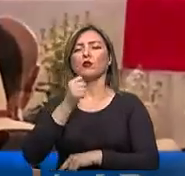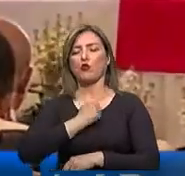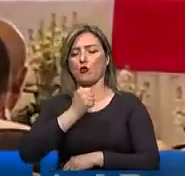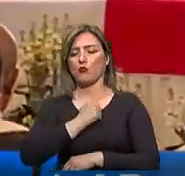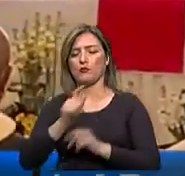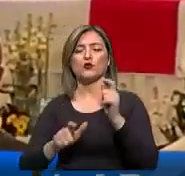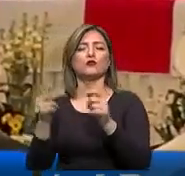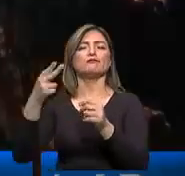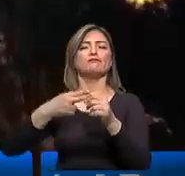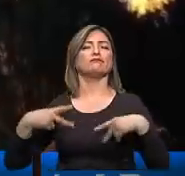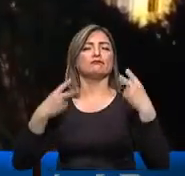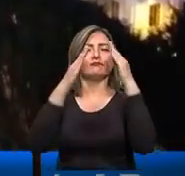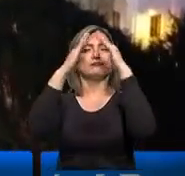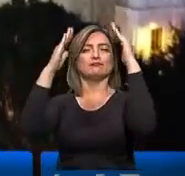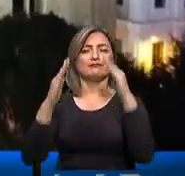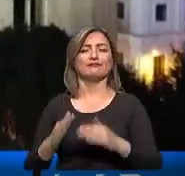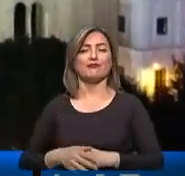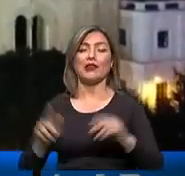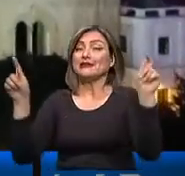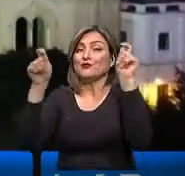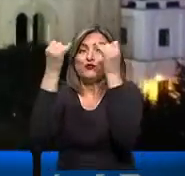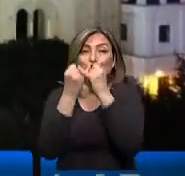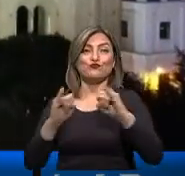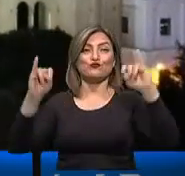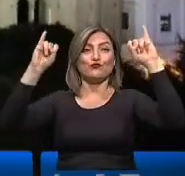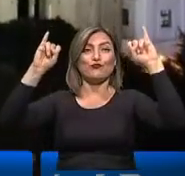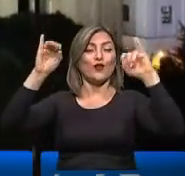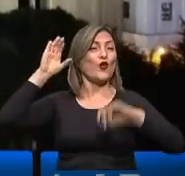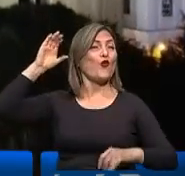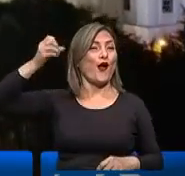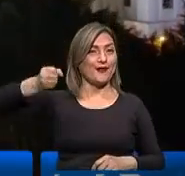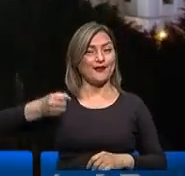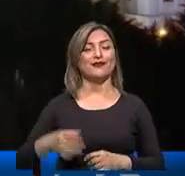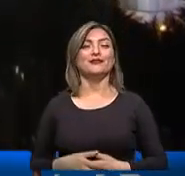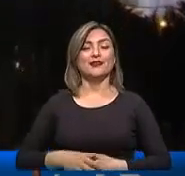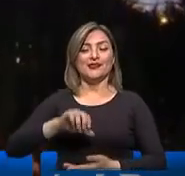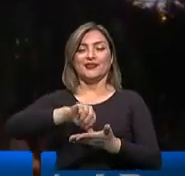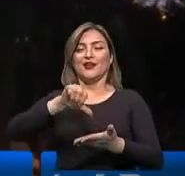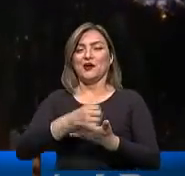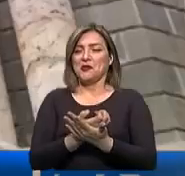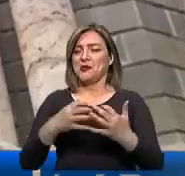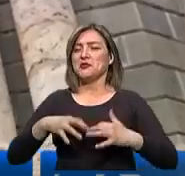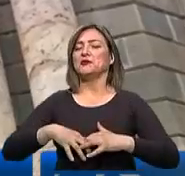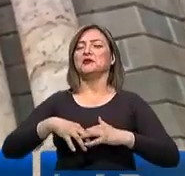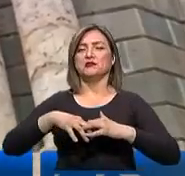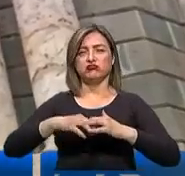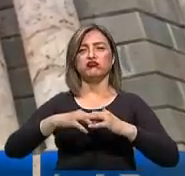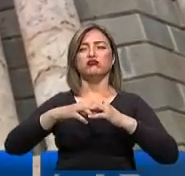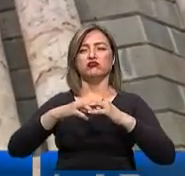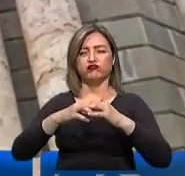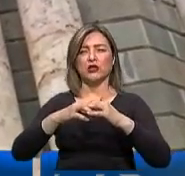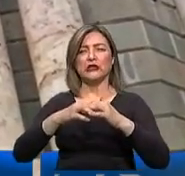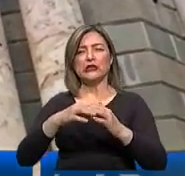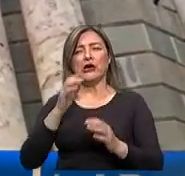las construimos sus habitantes. Y así se celebró la independencia de la Atenas del Ecuador, una ciudad que se reactiva y sobre todo que mira al